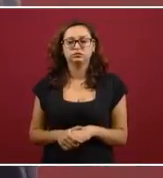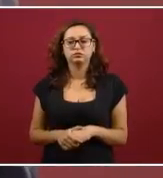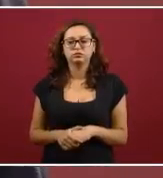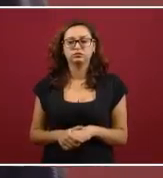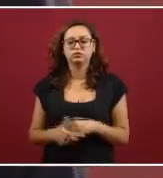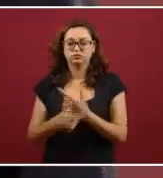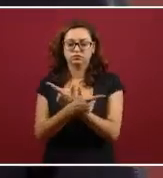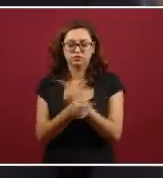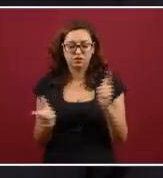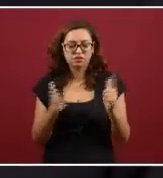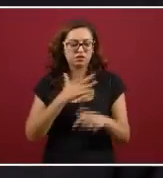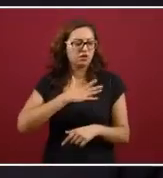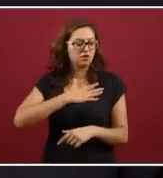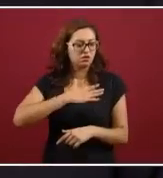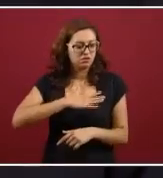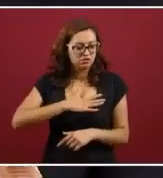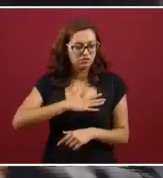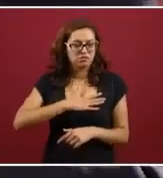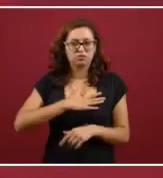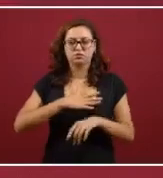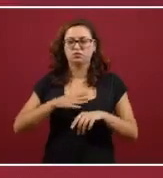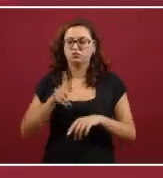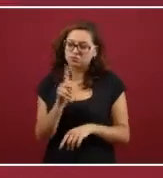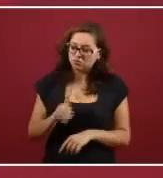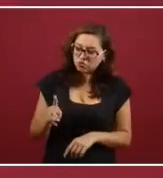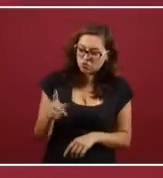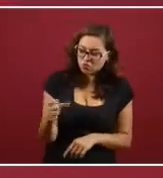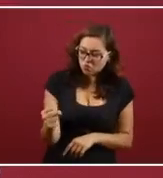libertad, justicia, democracia,